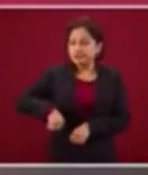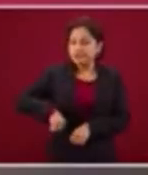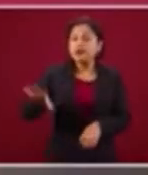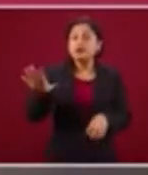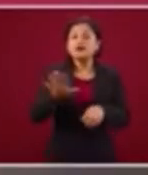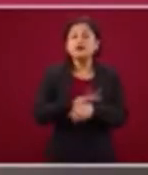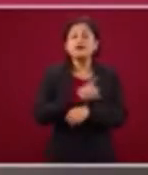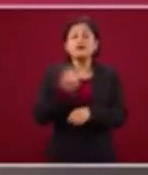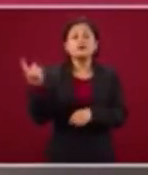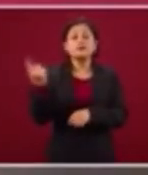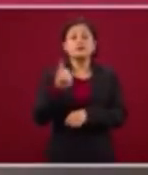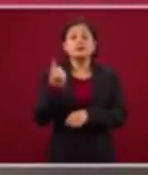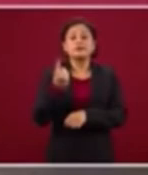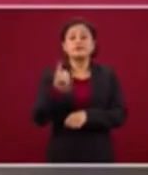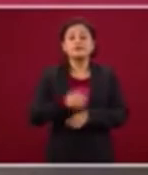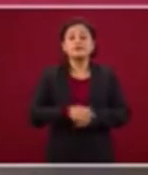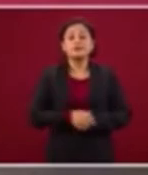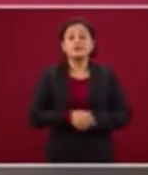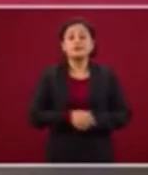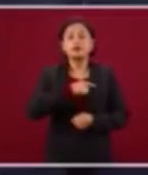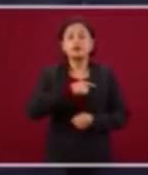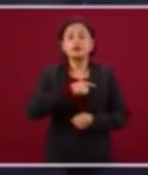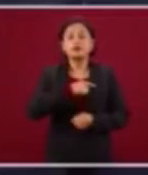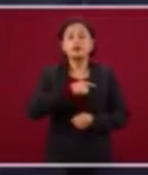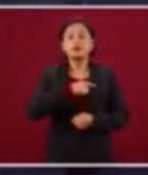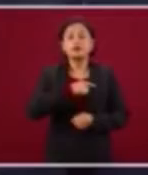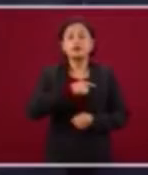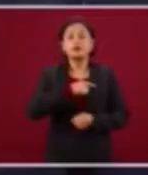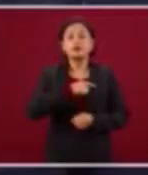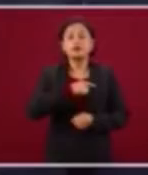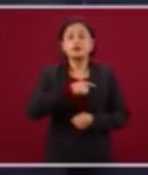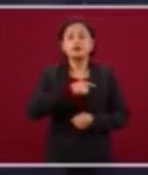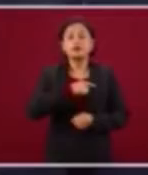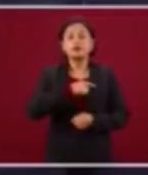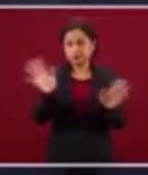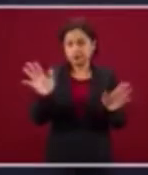lo que queremos es ya